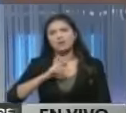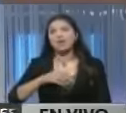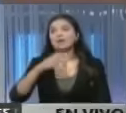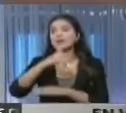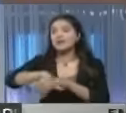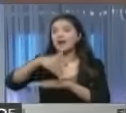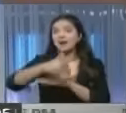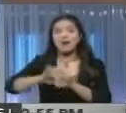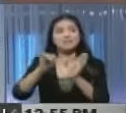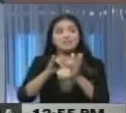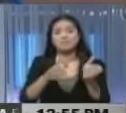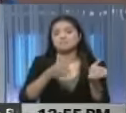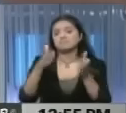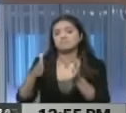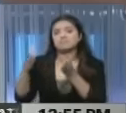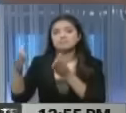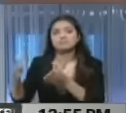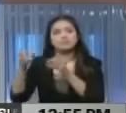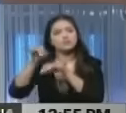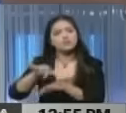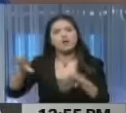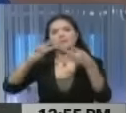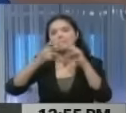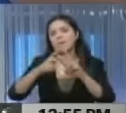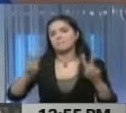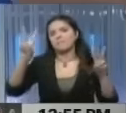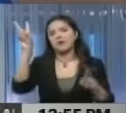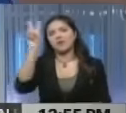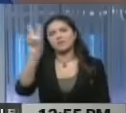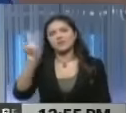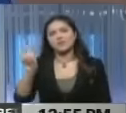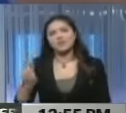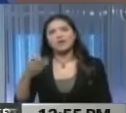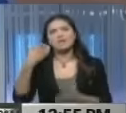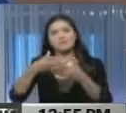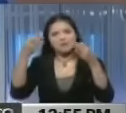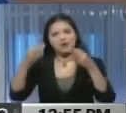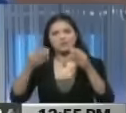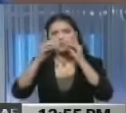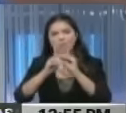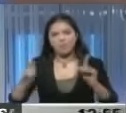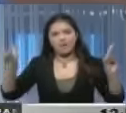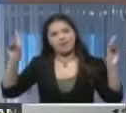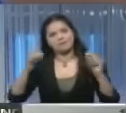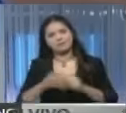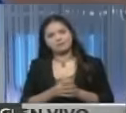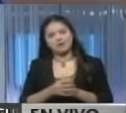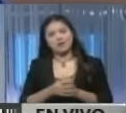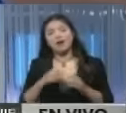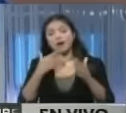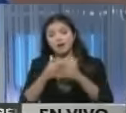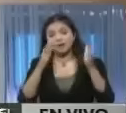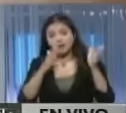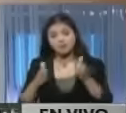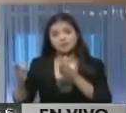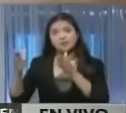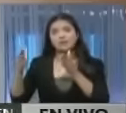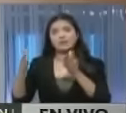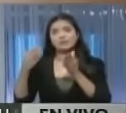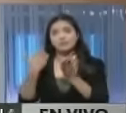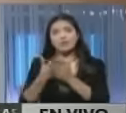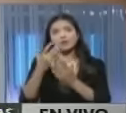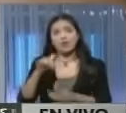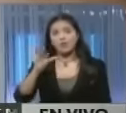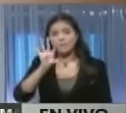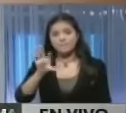calles aledañas a colmar de paz nuestro país, a garantizar la democracia, a garantizar la vivencia de un